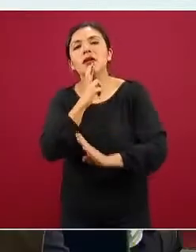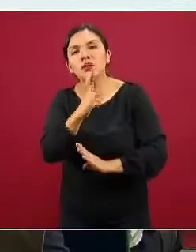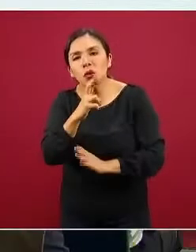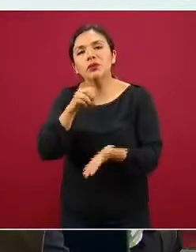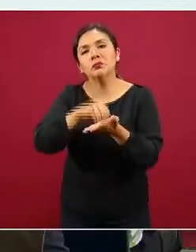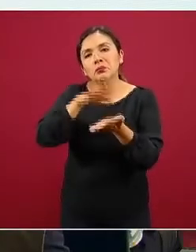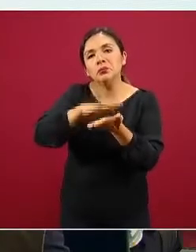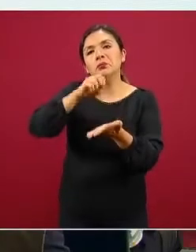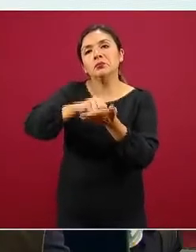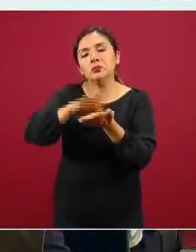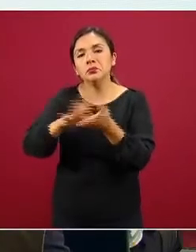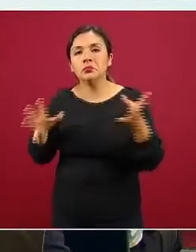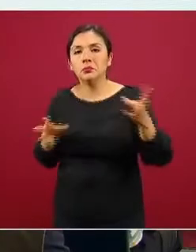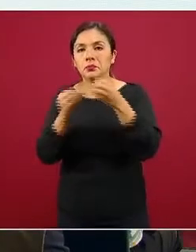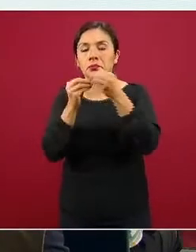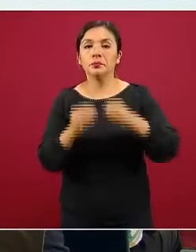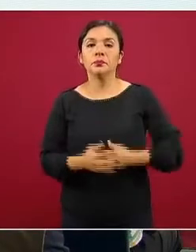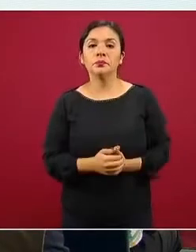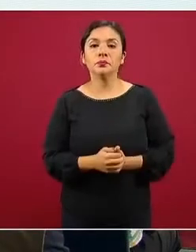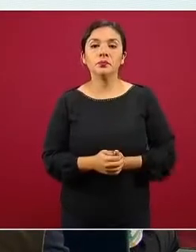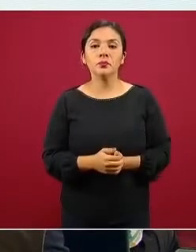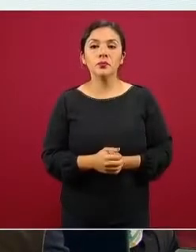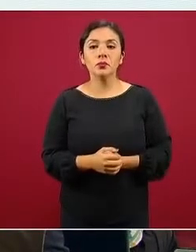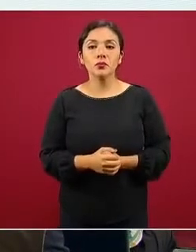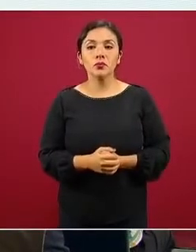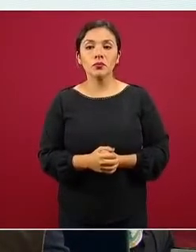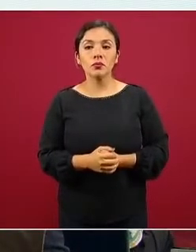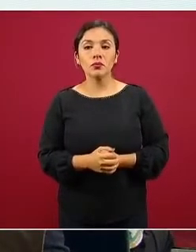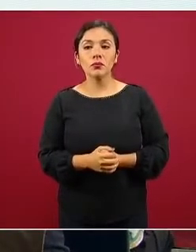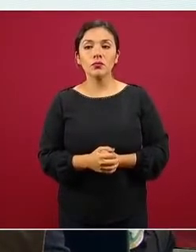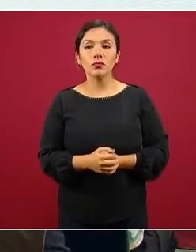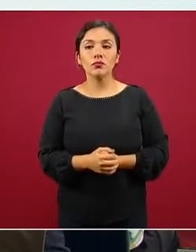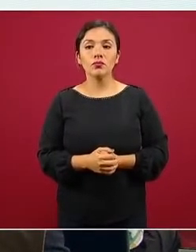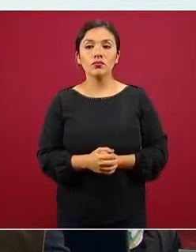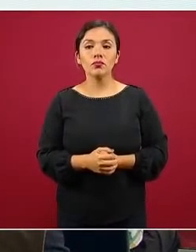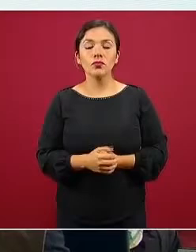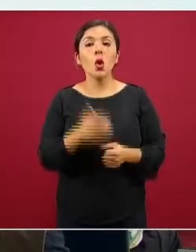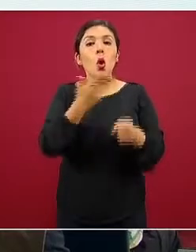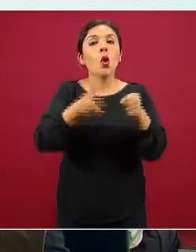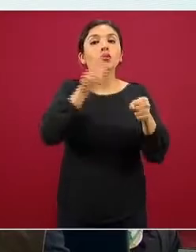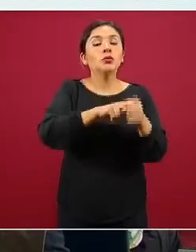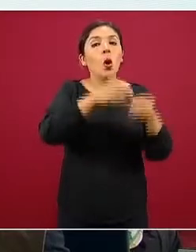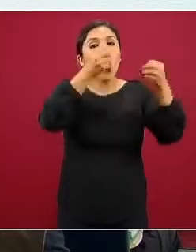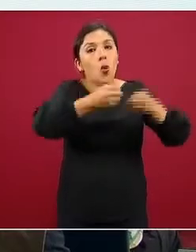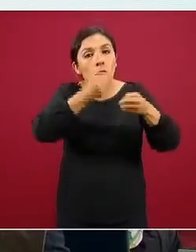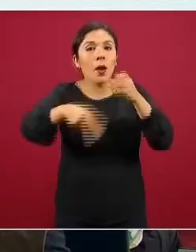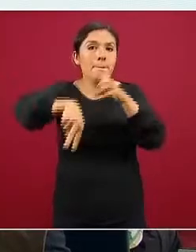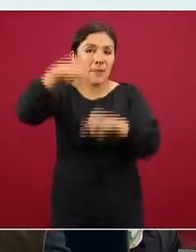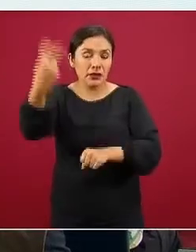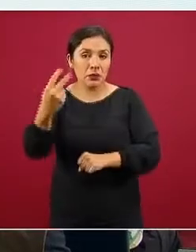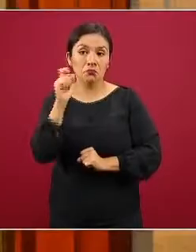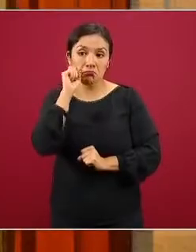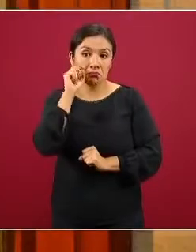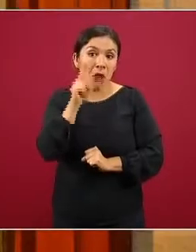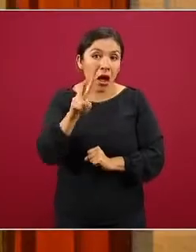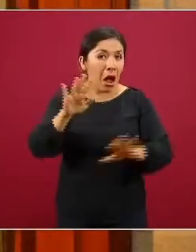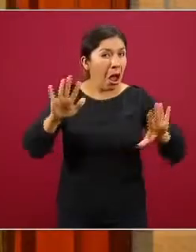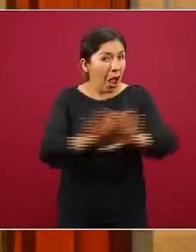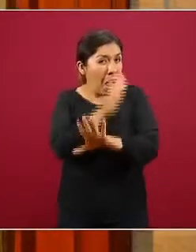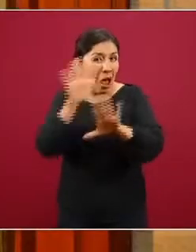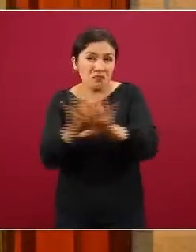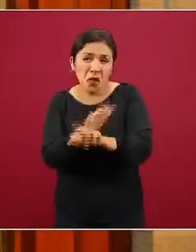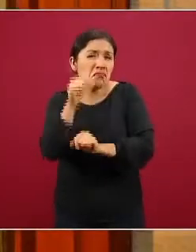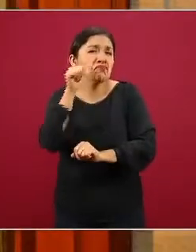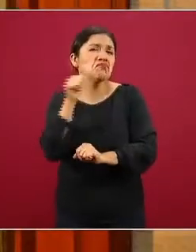resultados positivos. Veamos el grupo de ocupación y disponibilidad hospitalaria, prácticamente no hubo variación al